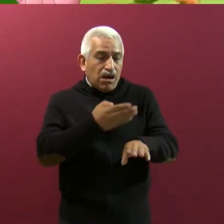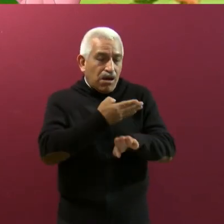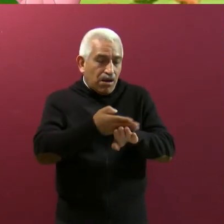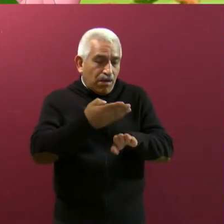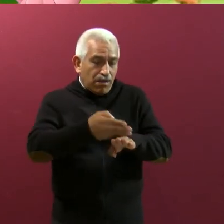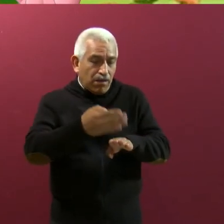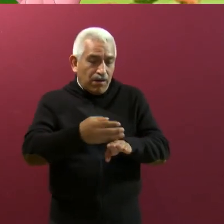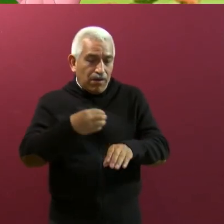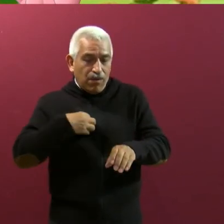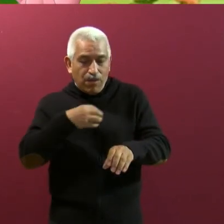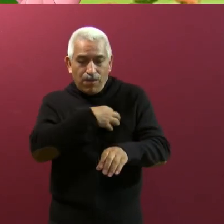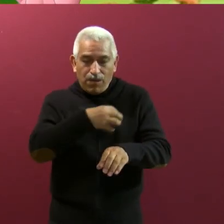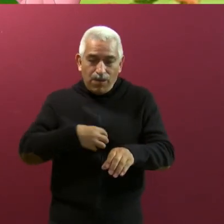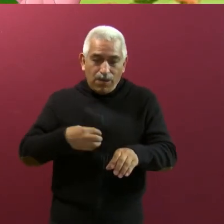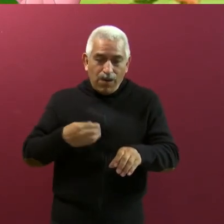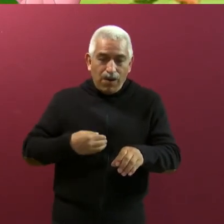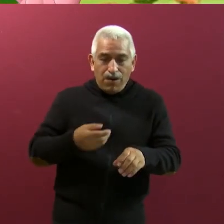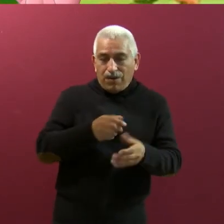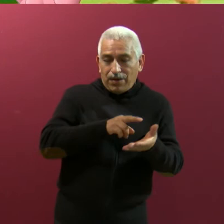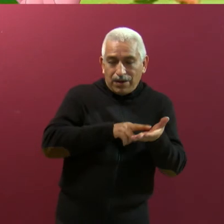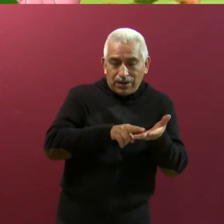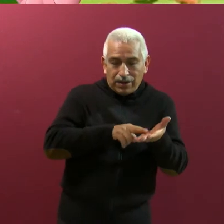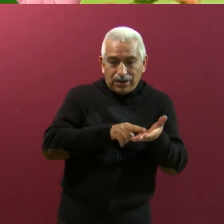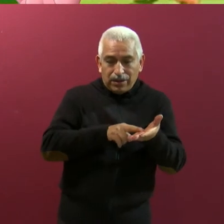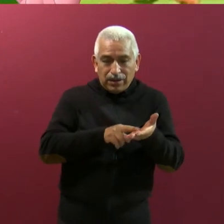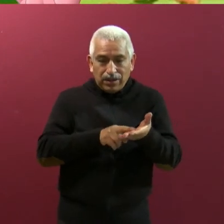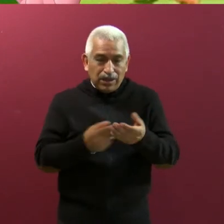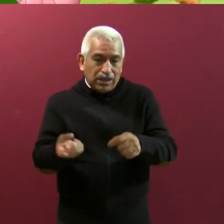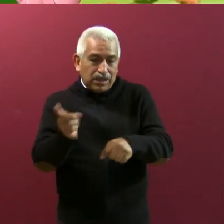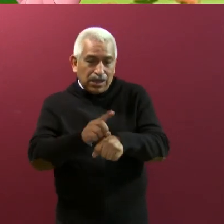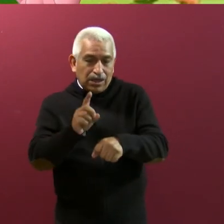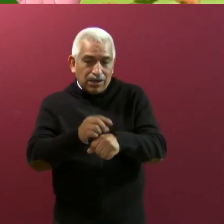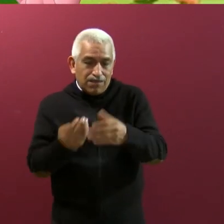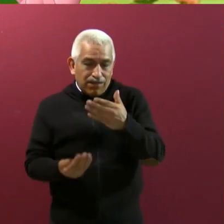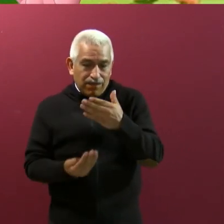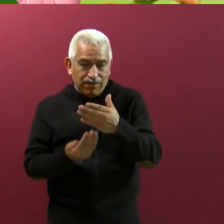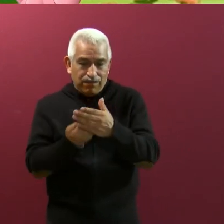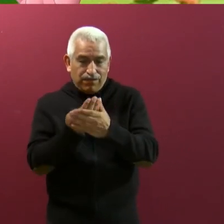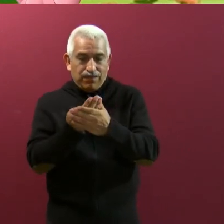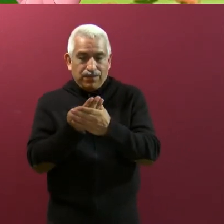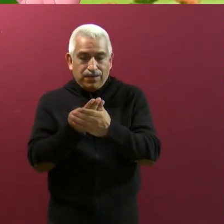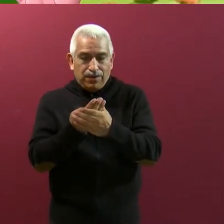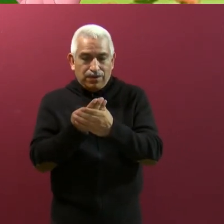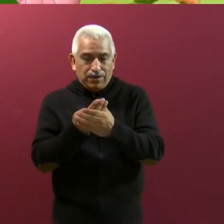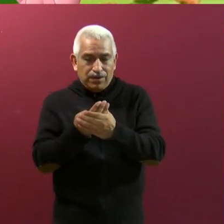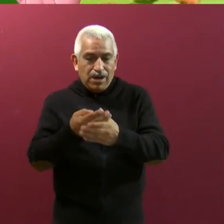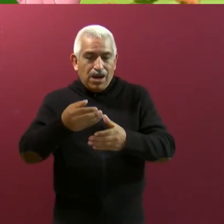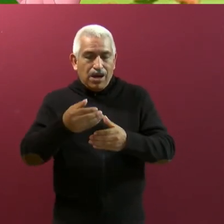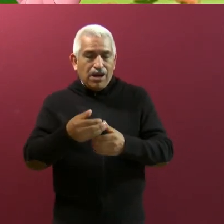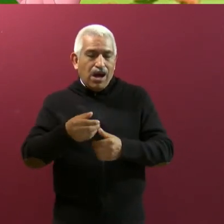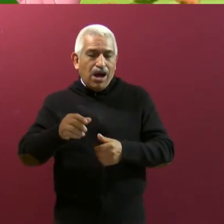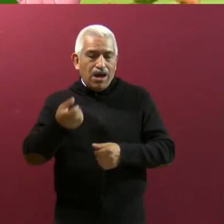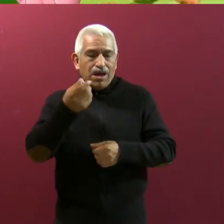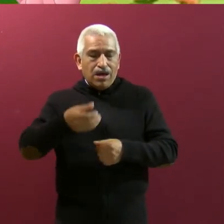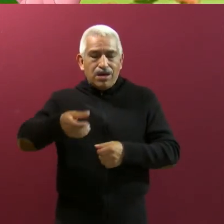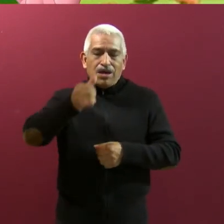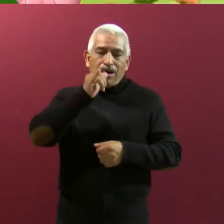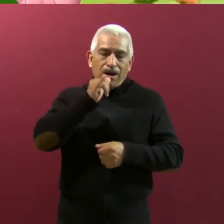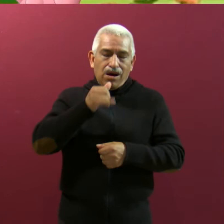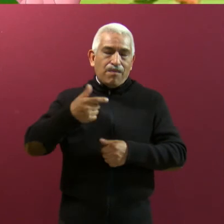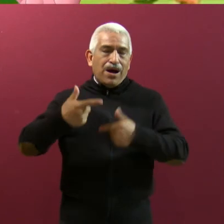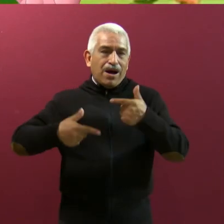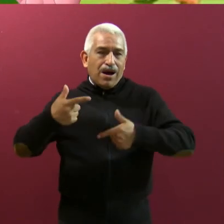manchitas negras y todas las mañanas trabaja duro para darnos una rica leche. ¿Ya saben